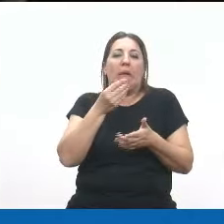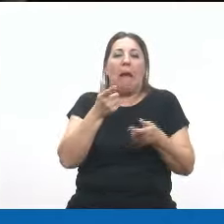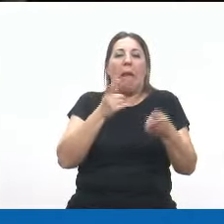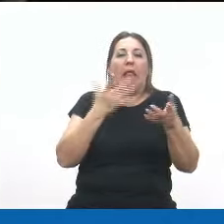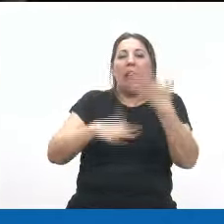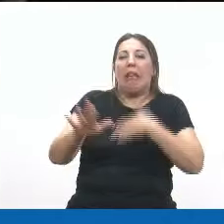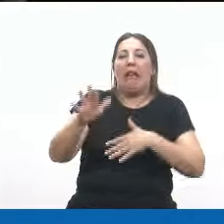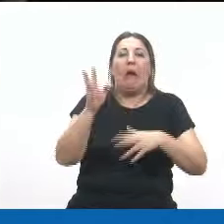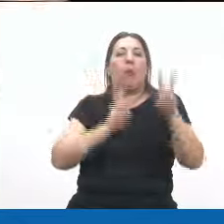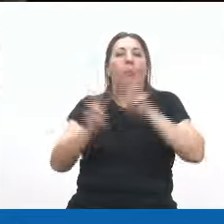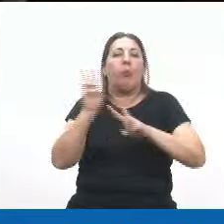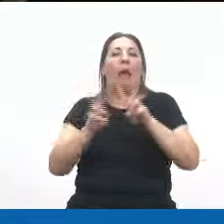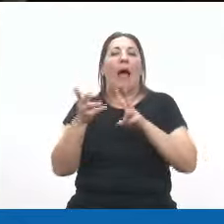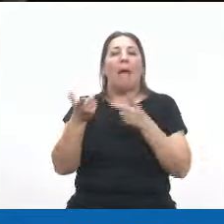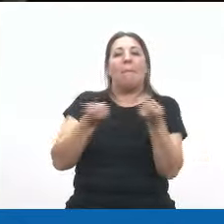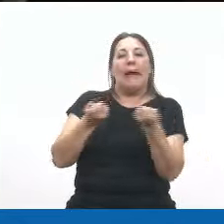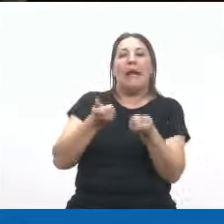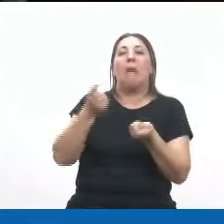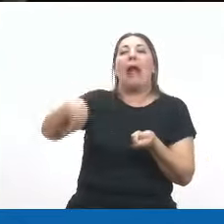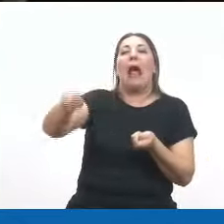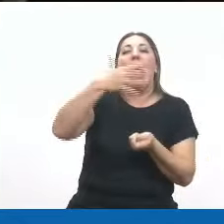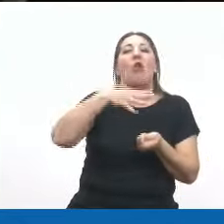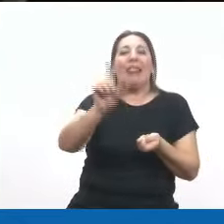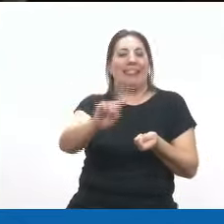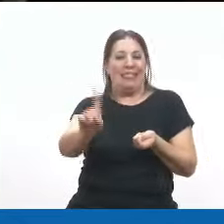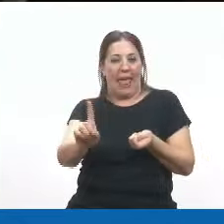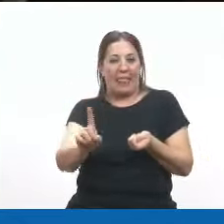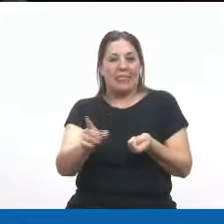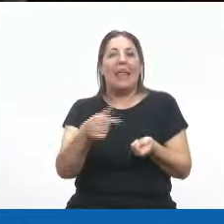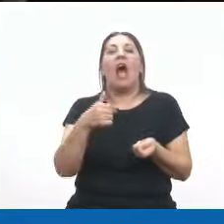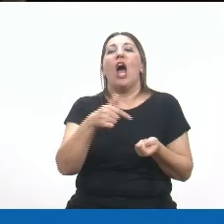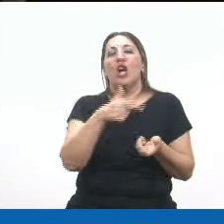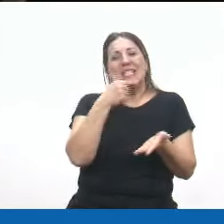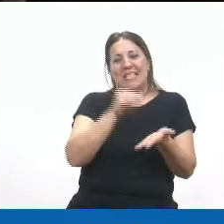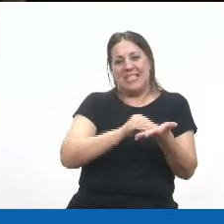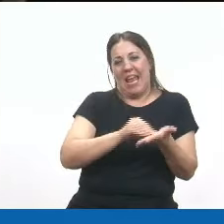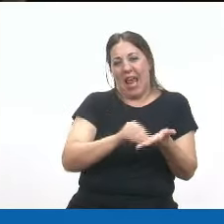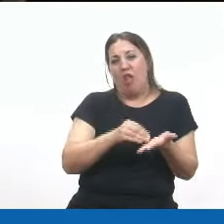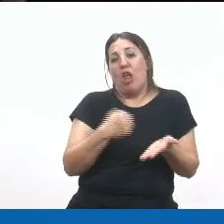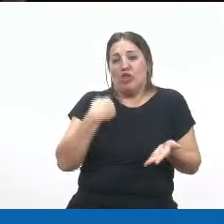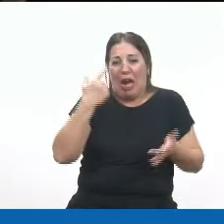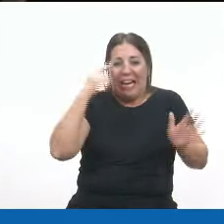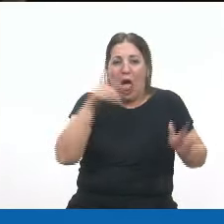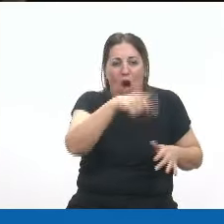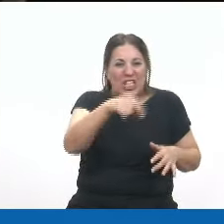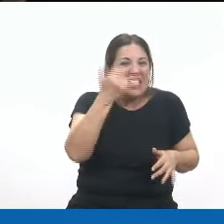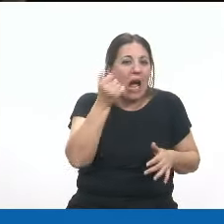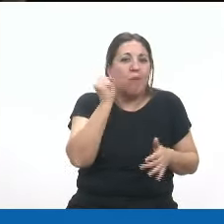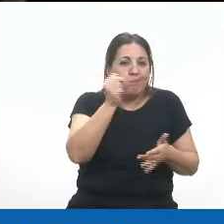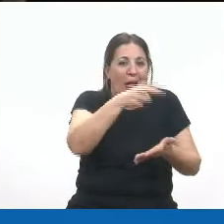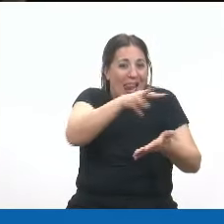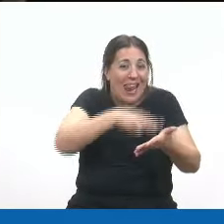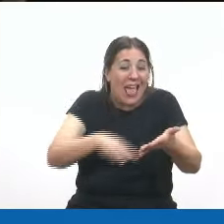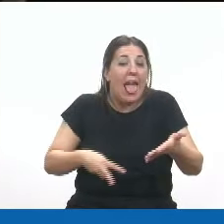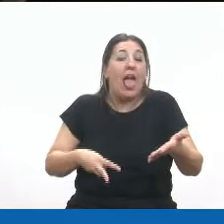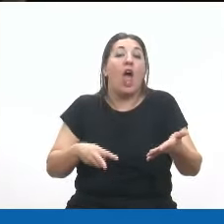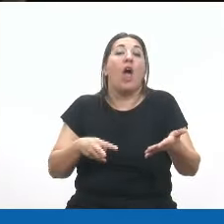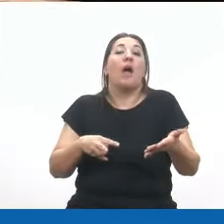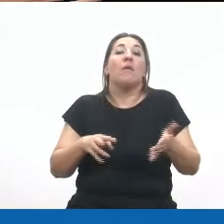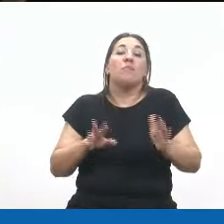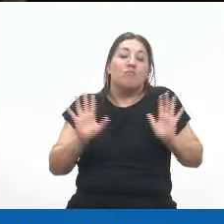se está votando los senadores lo tienen que saber entiendo que han leído la ley Quiero quiero tener buena fe en eso o simplemente bueno